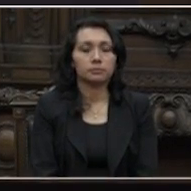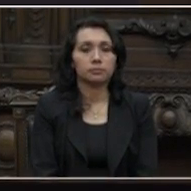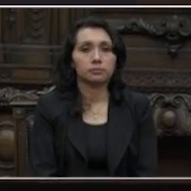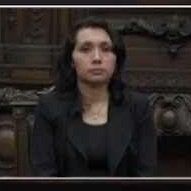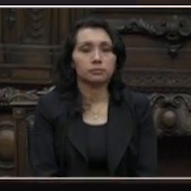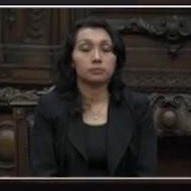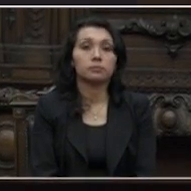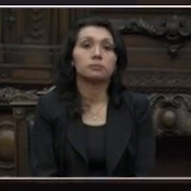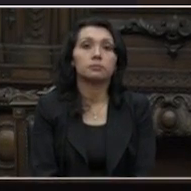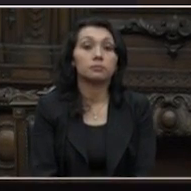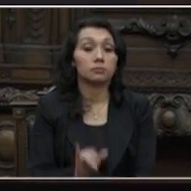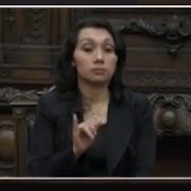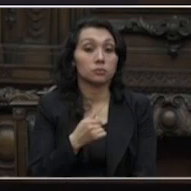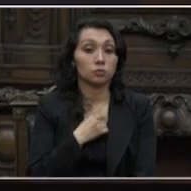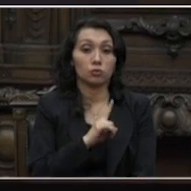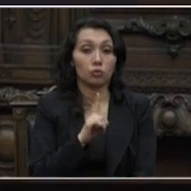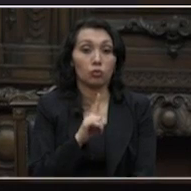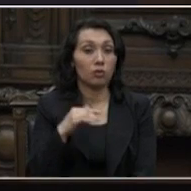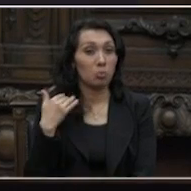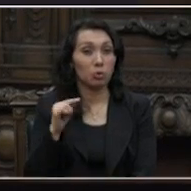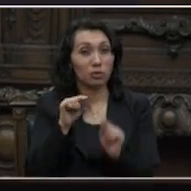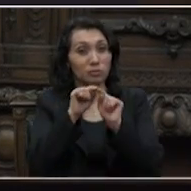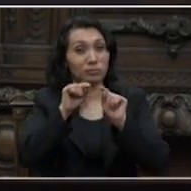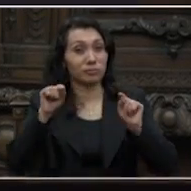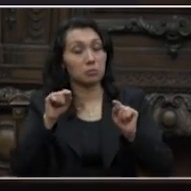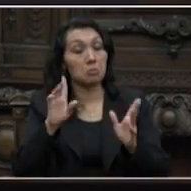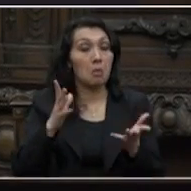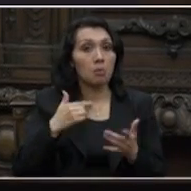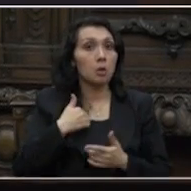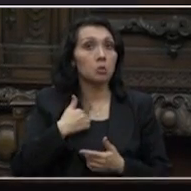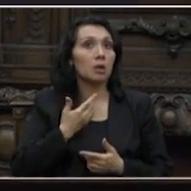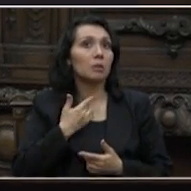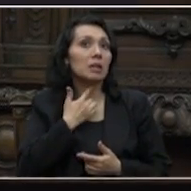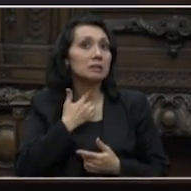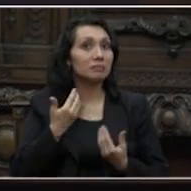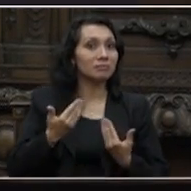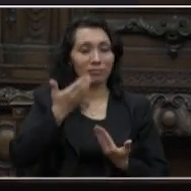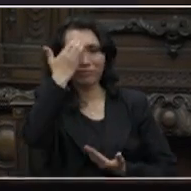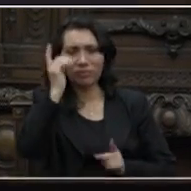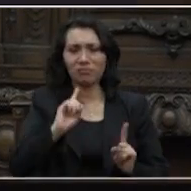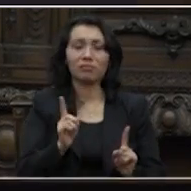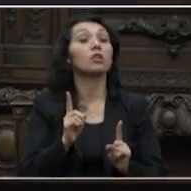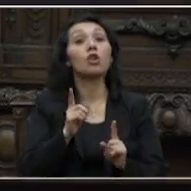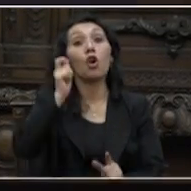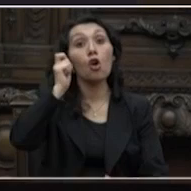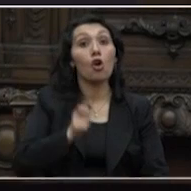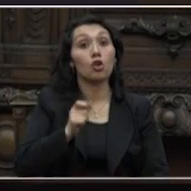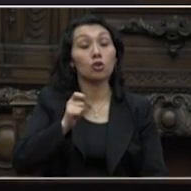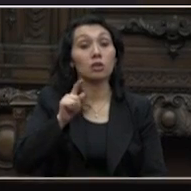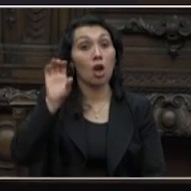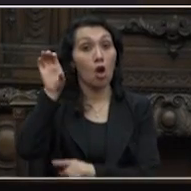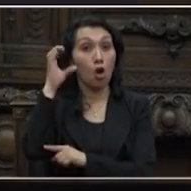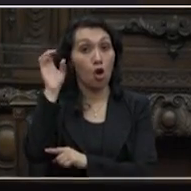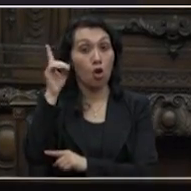Y yo no lo voy a desarrollar aquí porque sería muy pretenciosa de mi parte, pero la Corte colombiana,